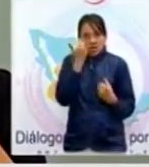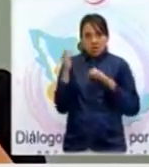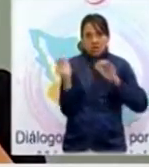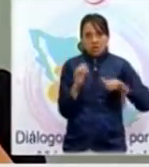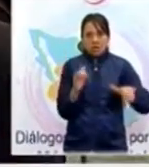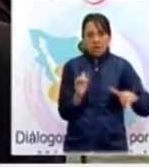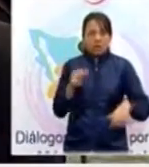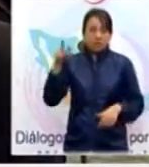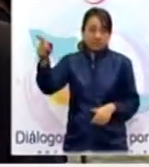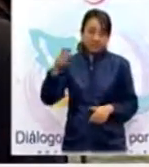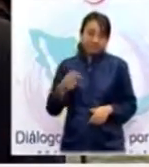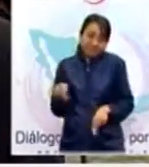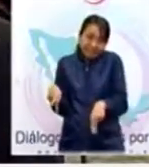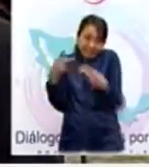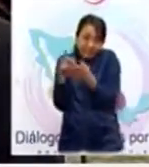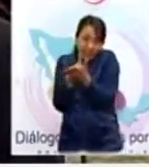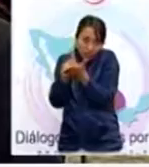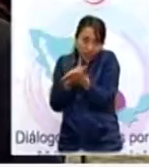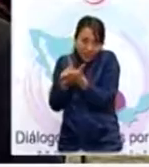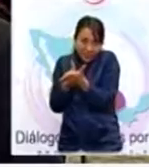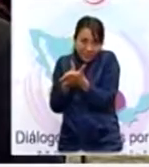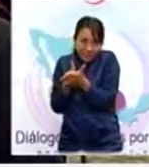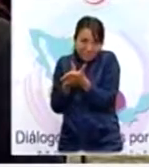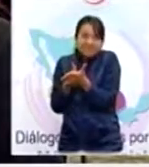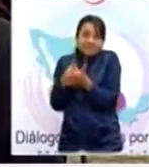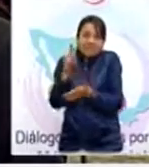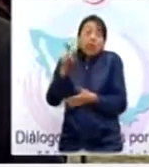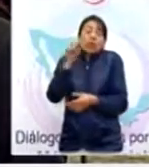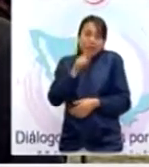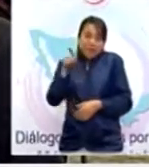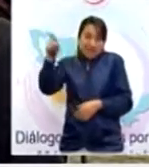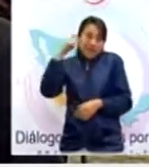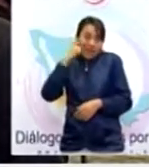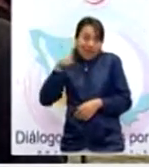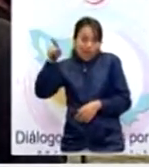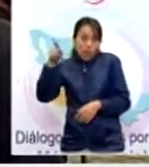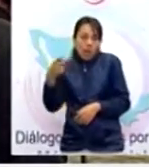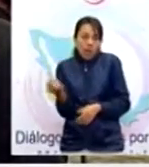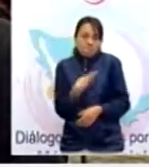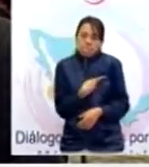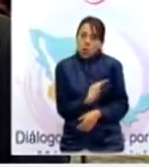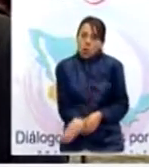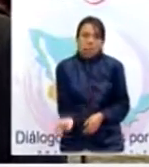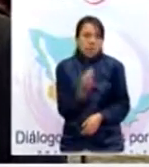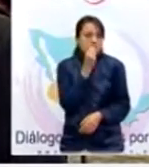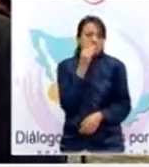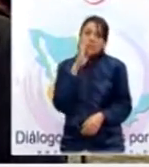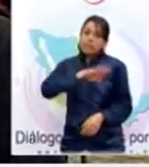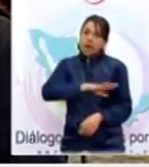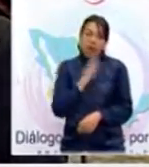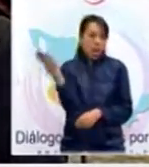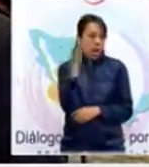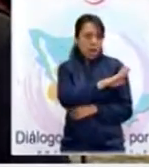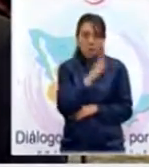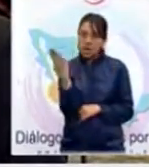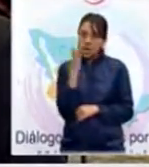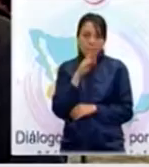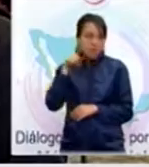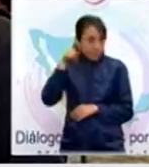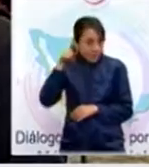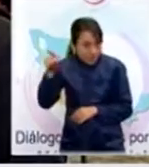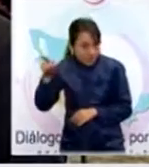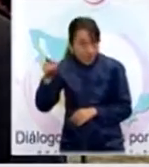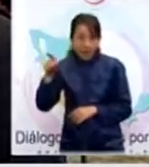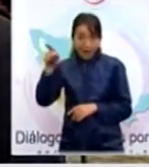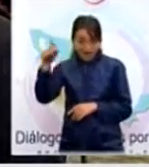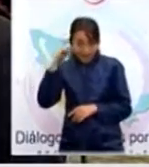el primer lugar en pobreza alimentaria. Y cuando un jefe de familia, y es muy común en Guerrero, ya no están los jefes de